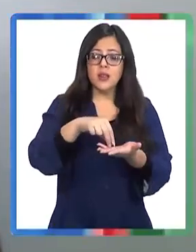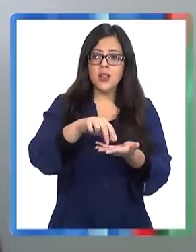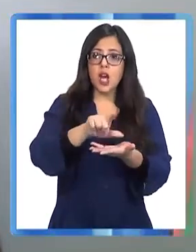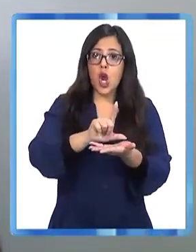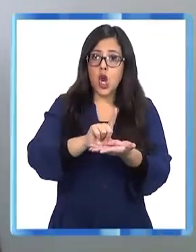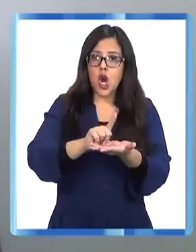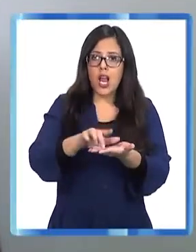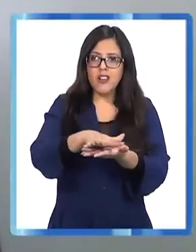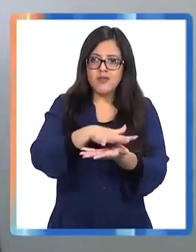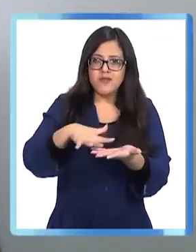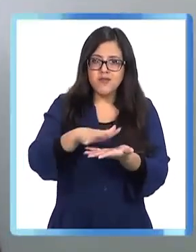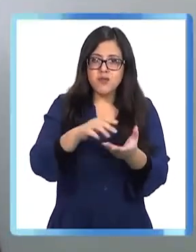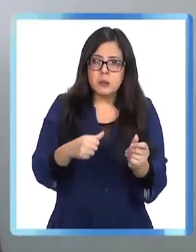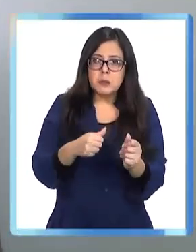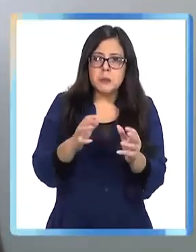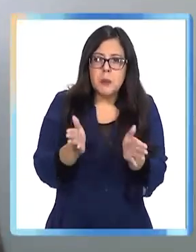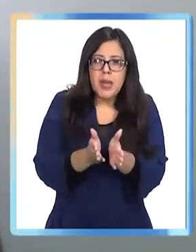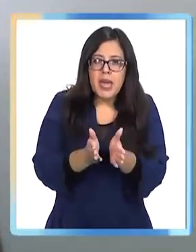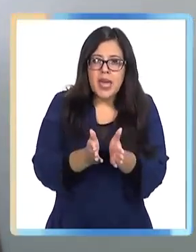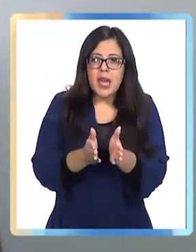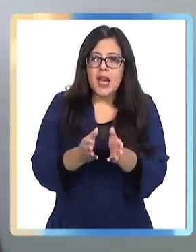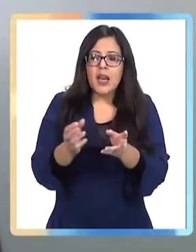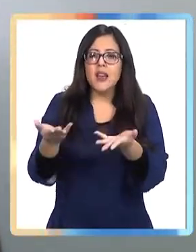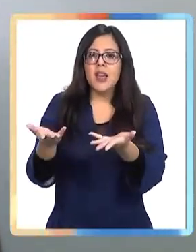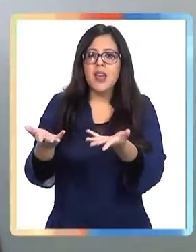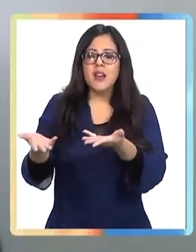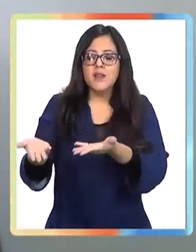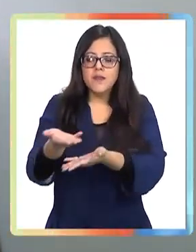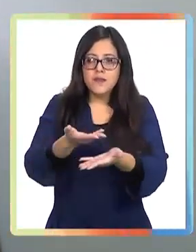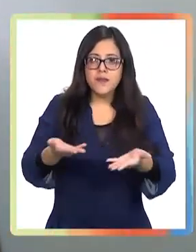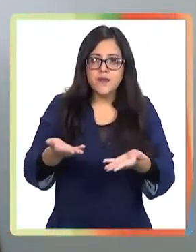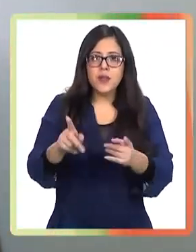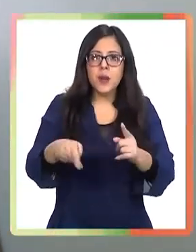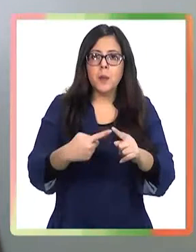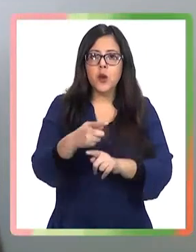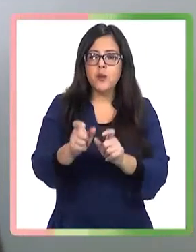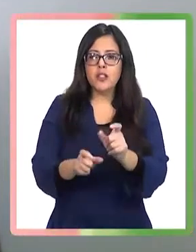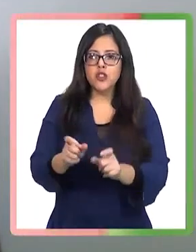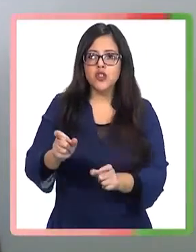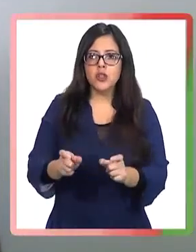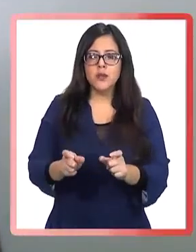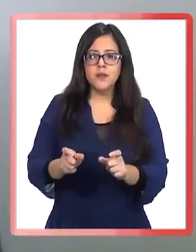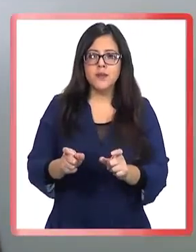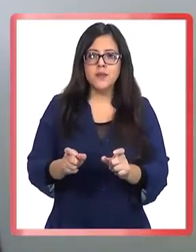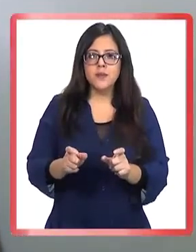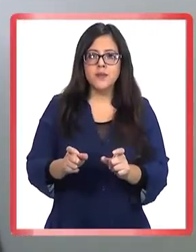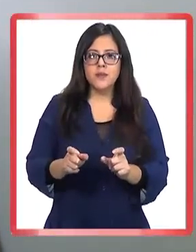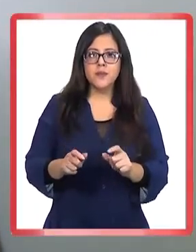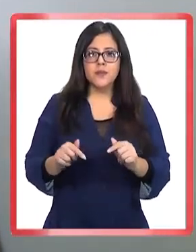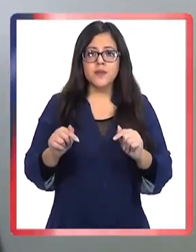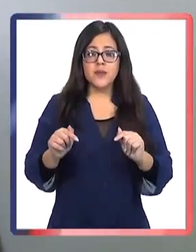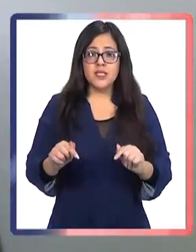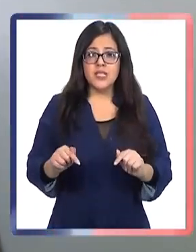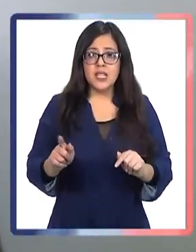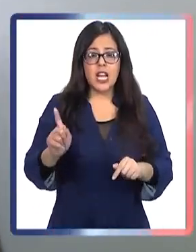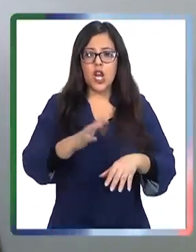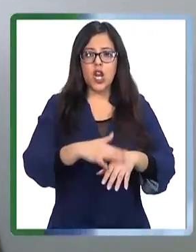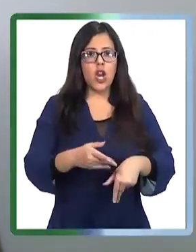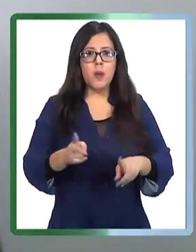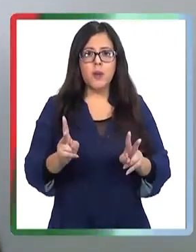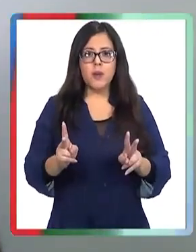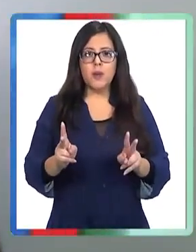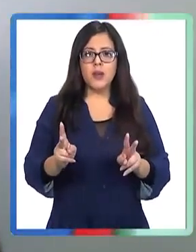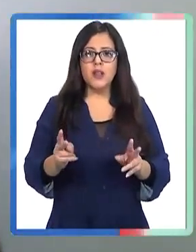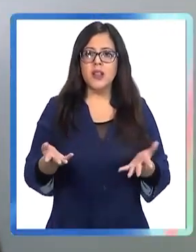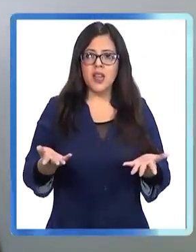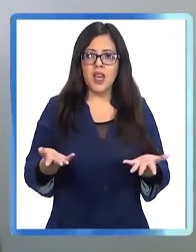pequeña localidad, una pequeña comuna que recibimos ingresos por persona, por per cápita, el cual no nos